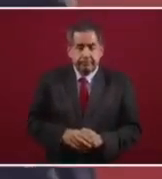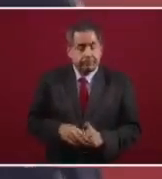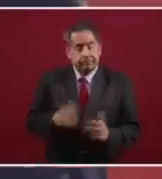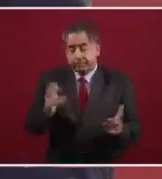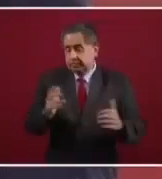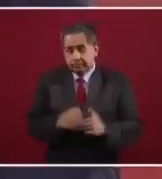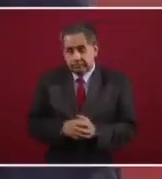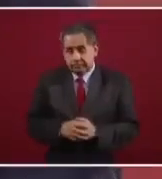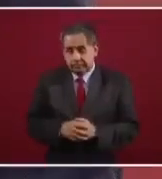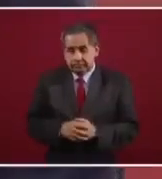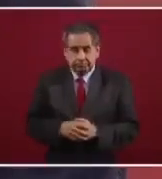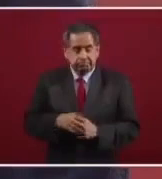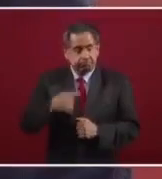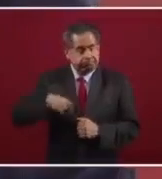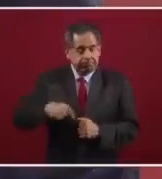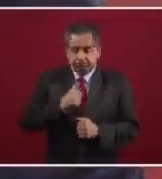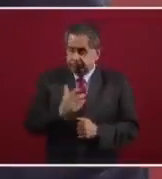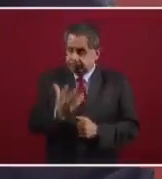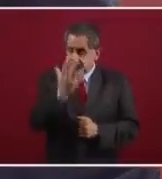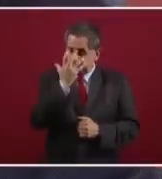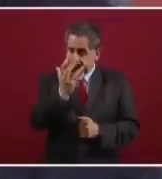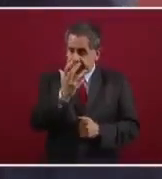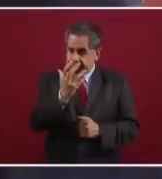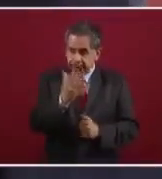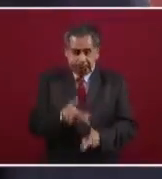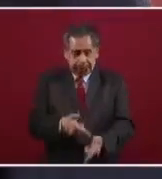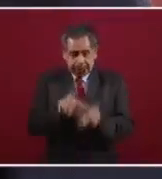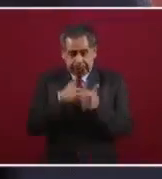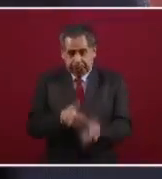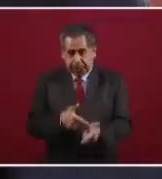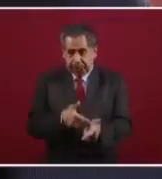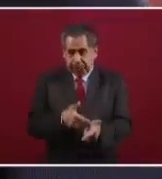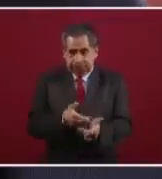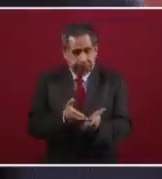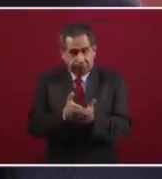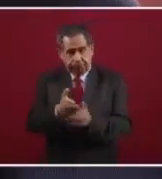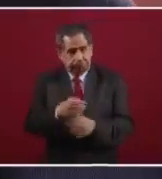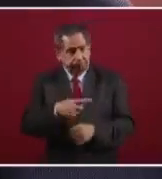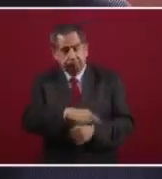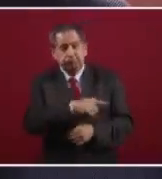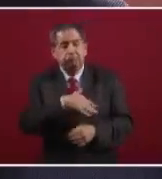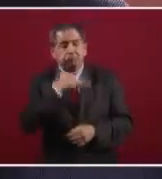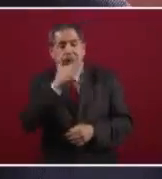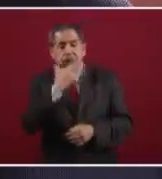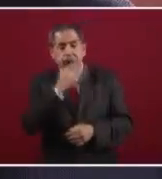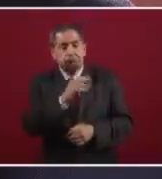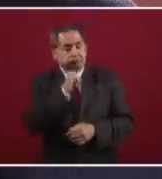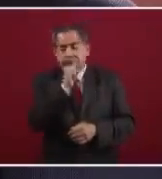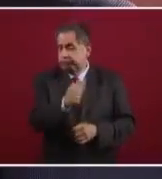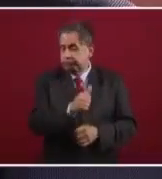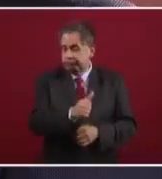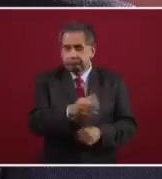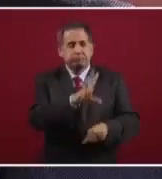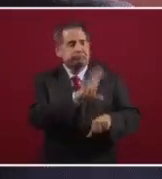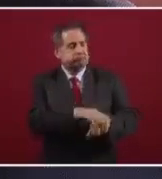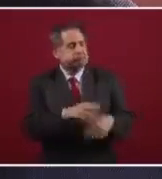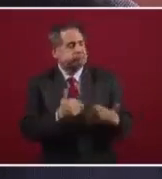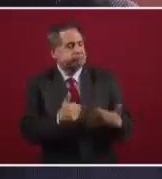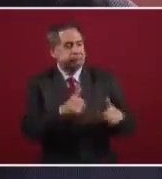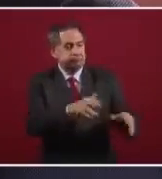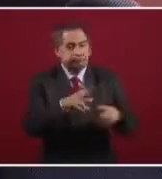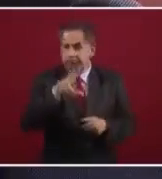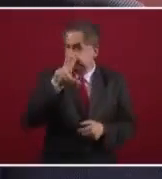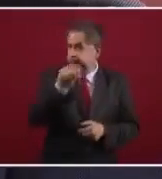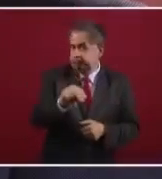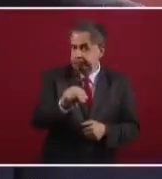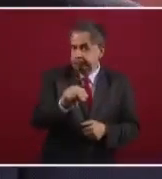pero como sí es en serio y no se permite la corrupción y no